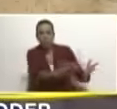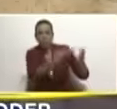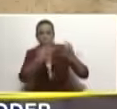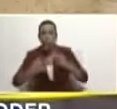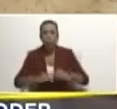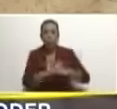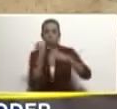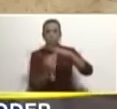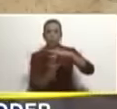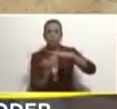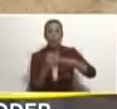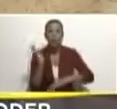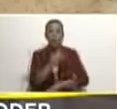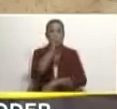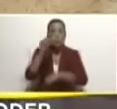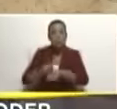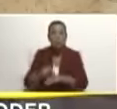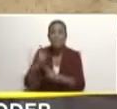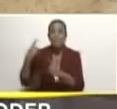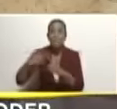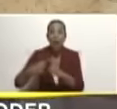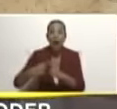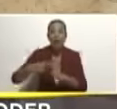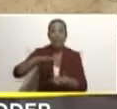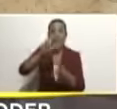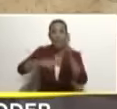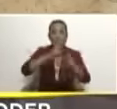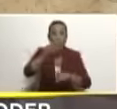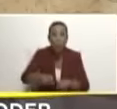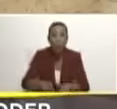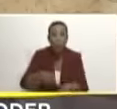institucional de la Asamblea Nacional, del referéndum.